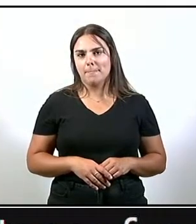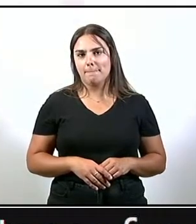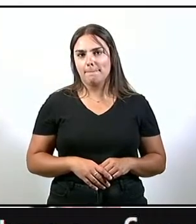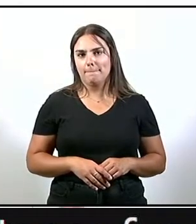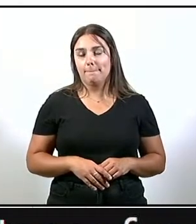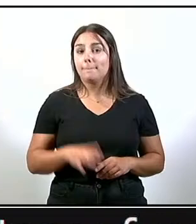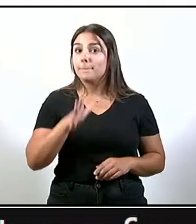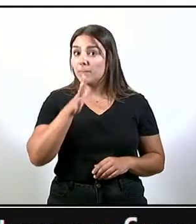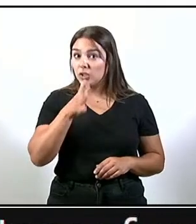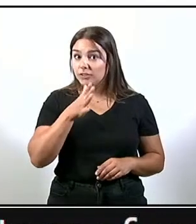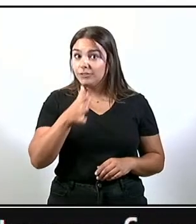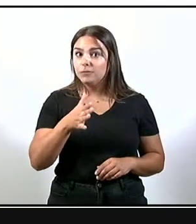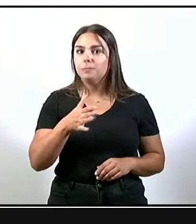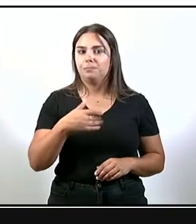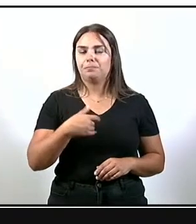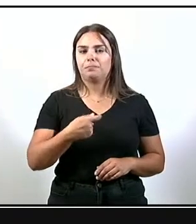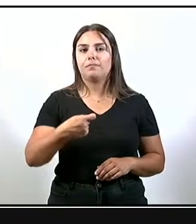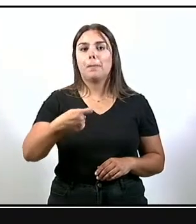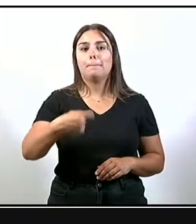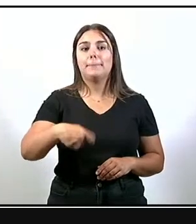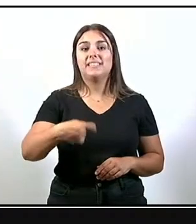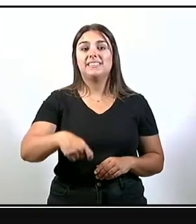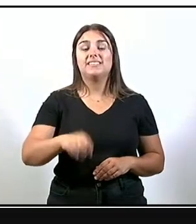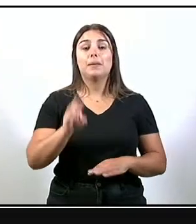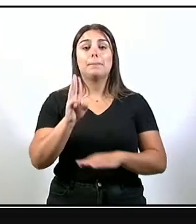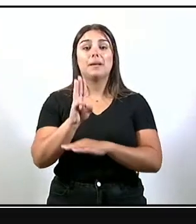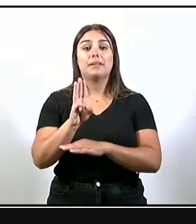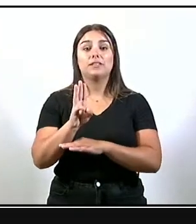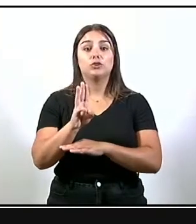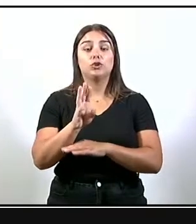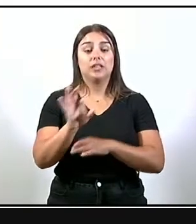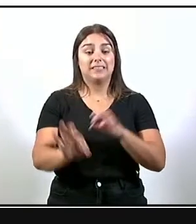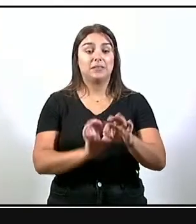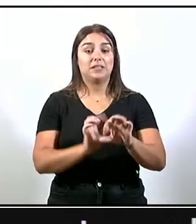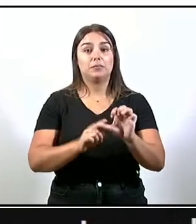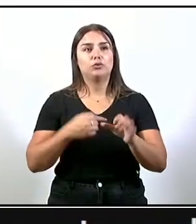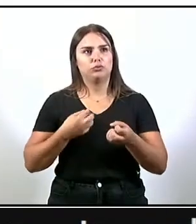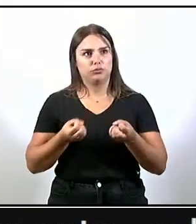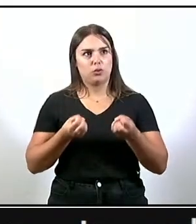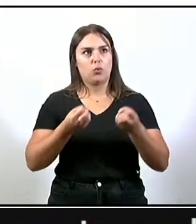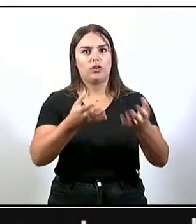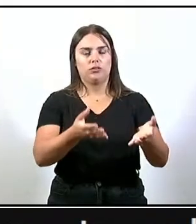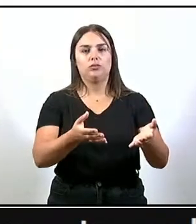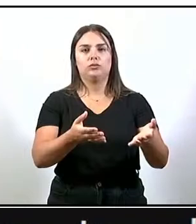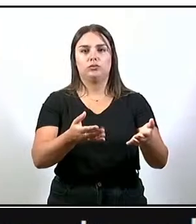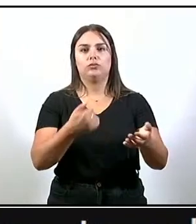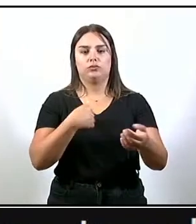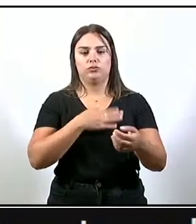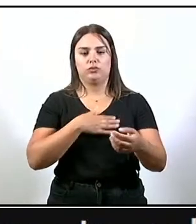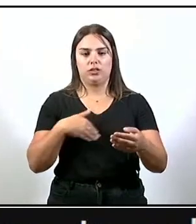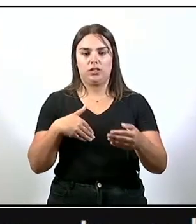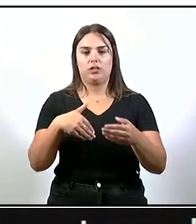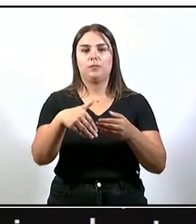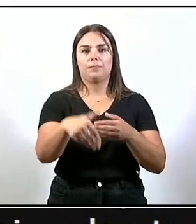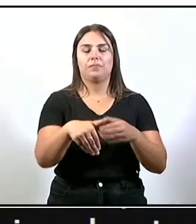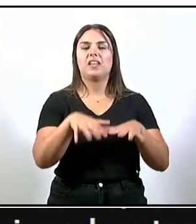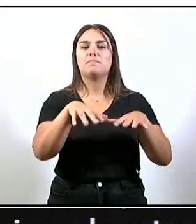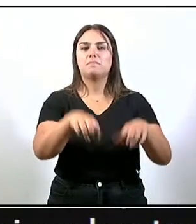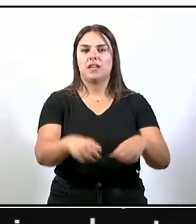le trasladaré a la presidenta del Parlamento, a la presidenta de la Asamblea de Extremadura, mi voluntad de presentarme a la